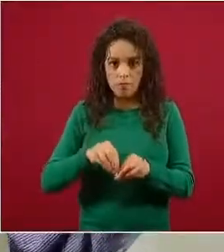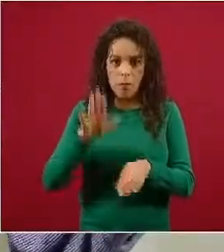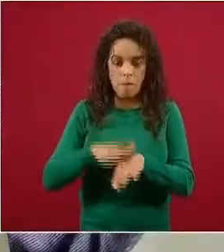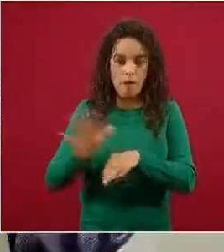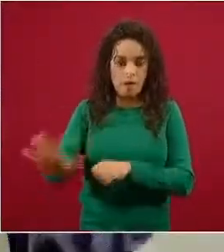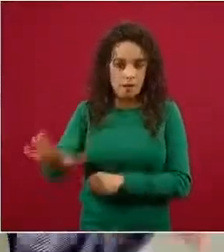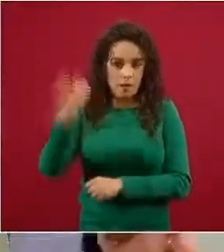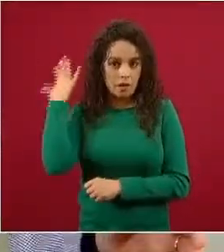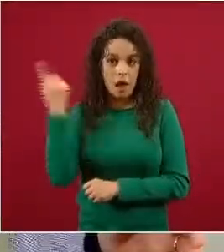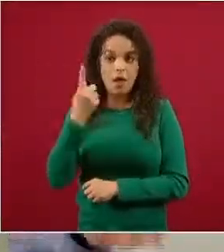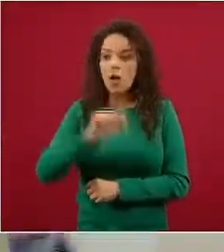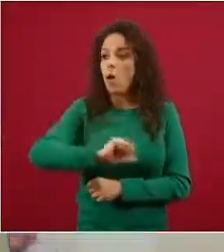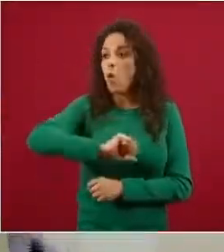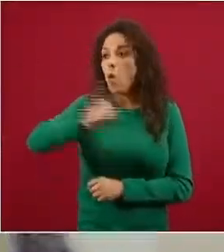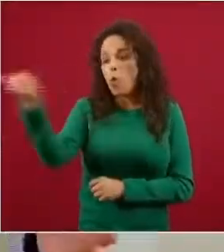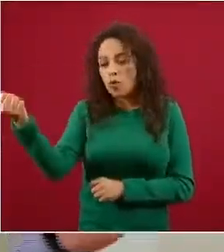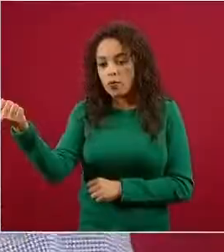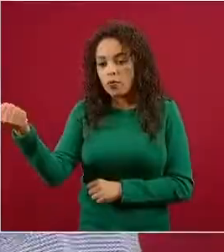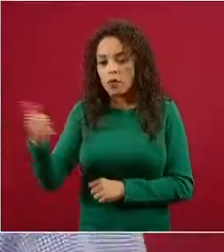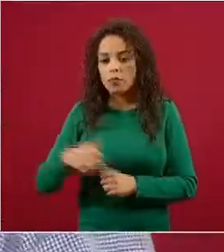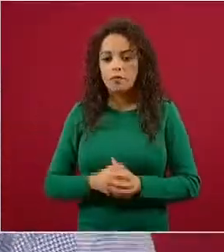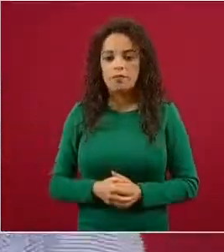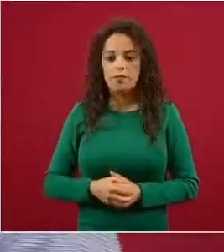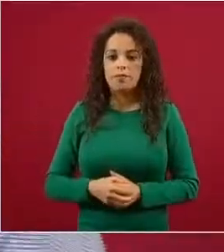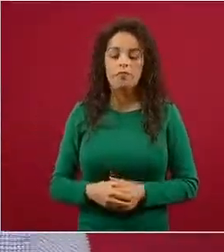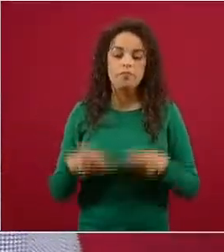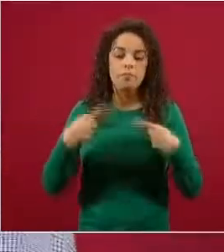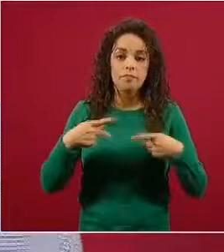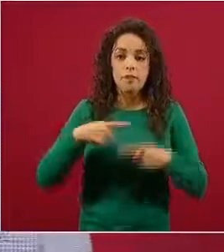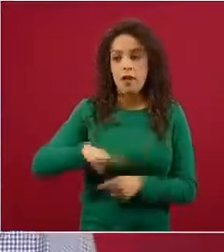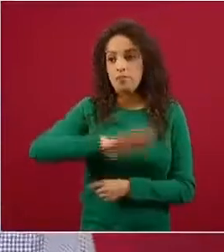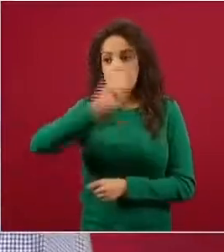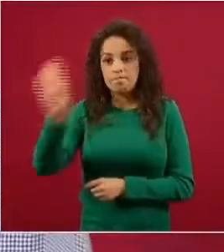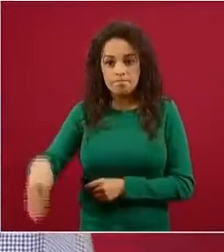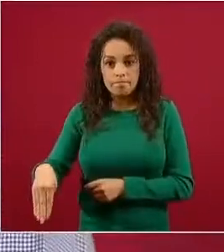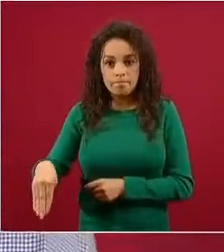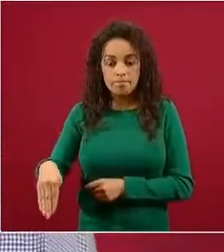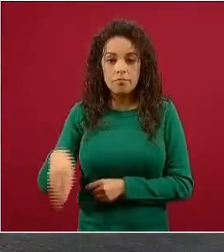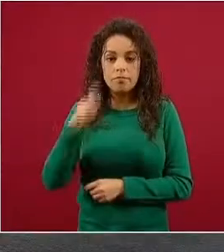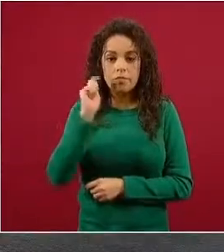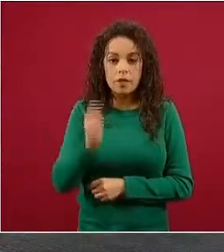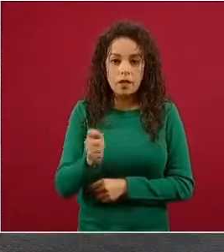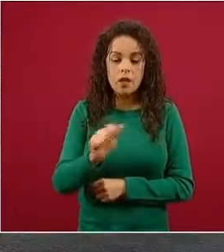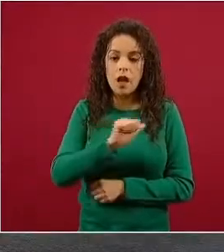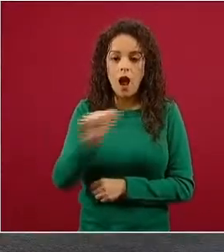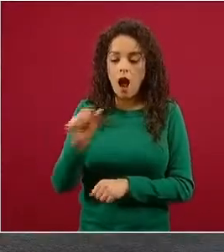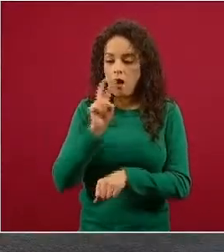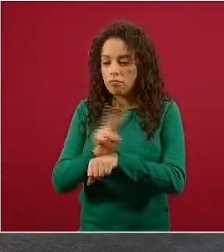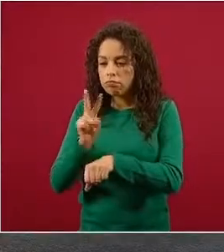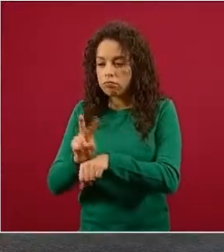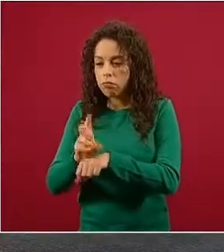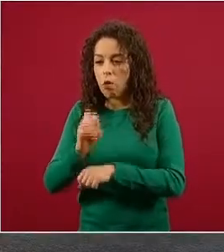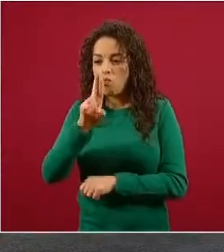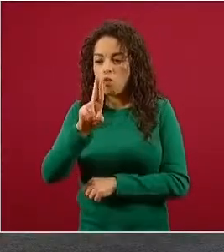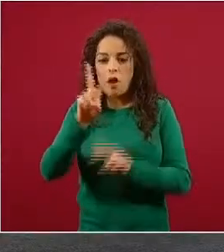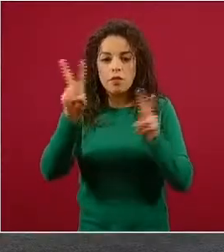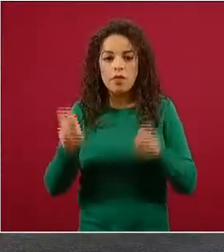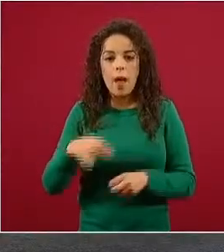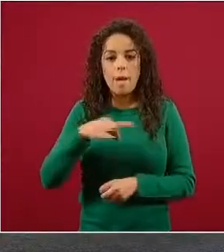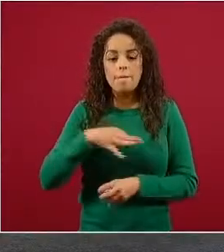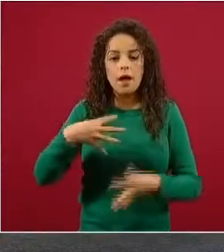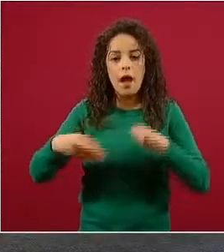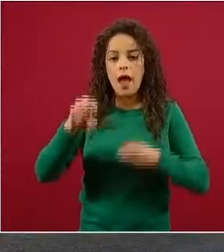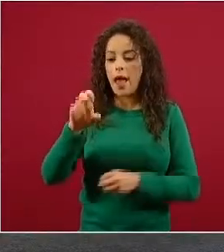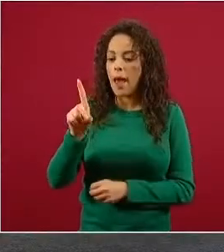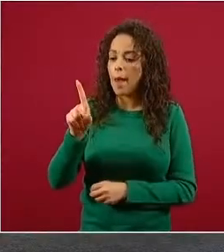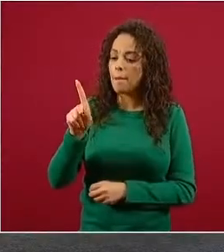ninguna evidencia de un carácter estacional, pero tampoco sabemos cómo se va a comportar en un futuro. Entonces sería demasiado prematuro el